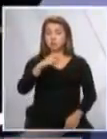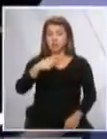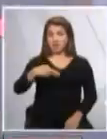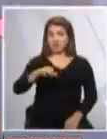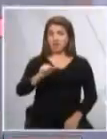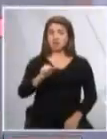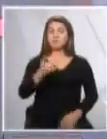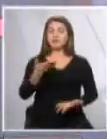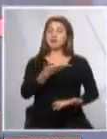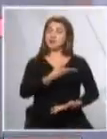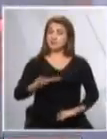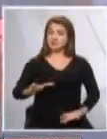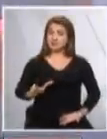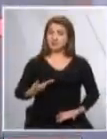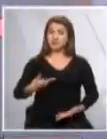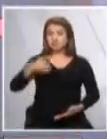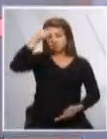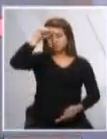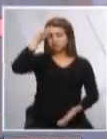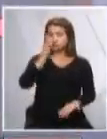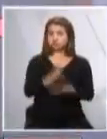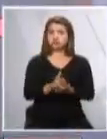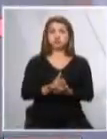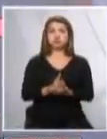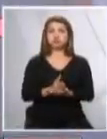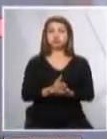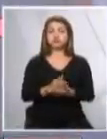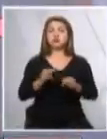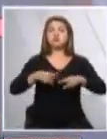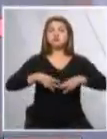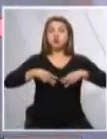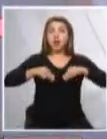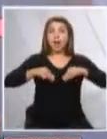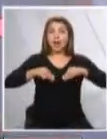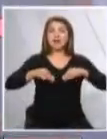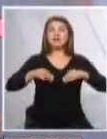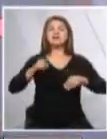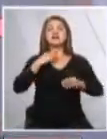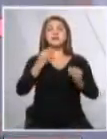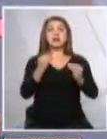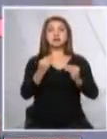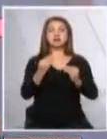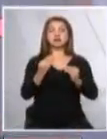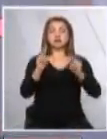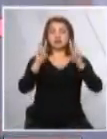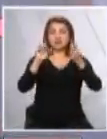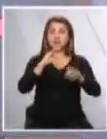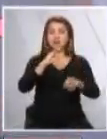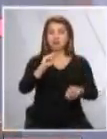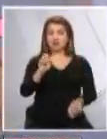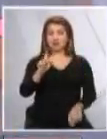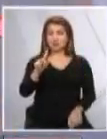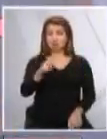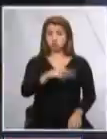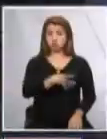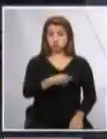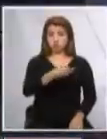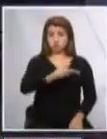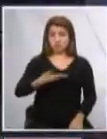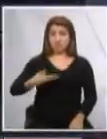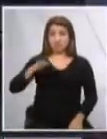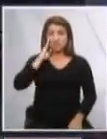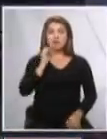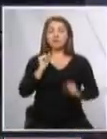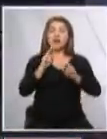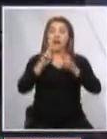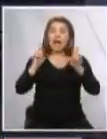nuevamente para que la presidenta sancione y haga un reproche moral respecto de lo que ocurrió en el caso Cabal. Y eso le permita a ella recuperar